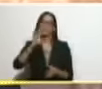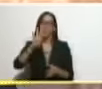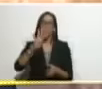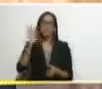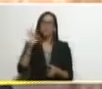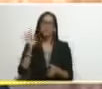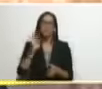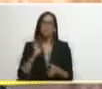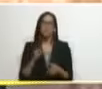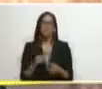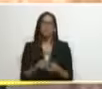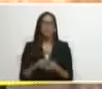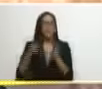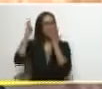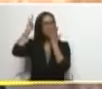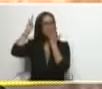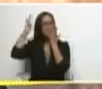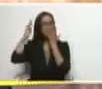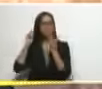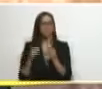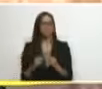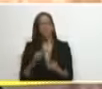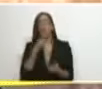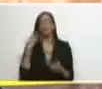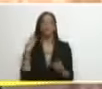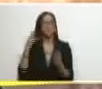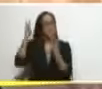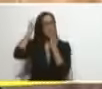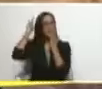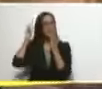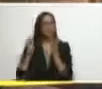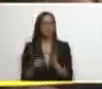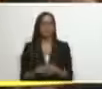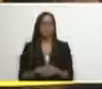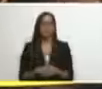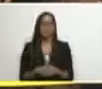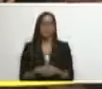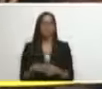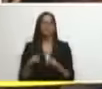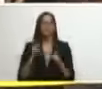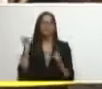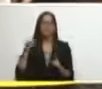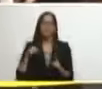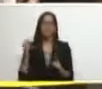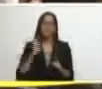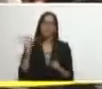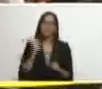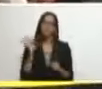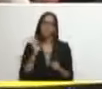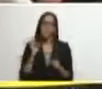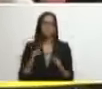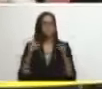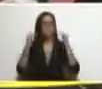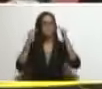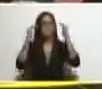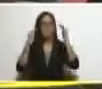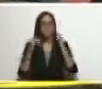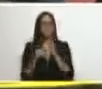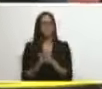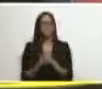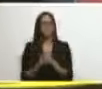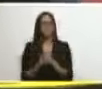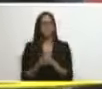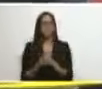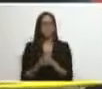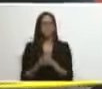34% de genes indios, orgulloso de ser indio. Pero también tengo un porcentaje altísimo de genes